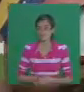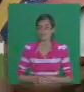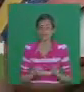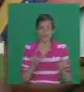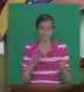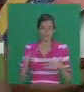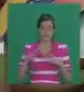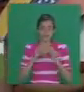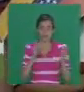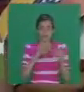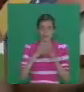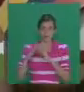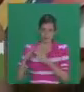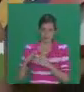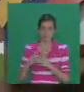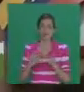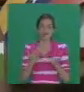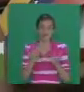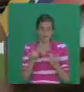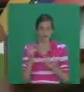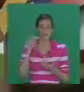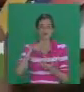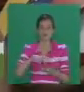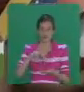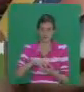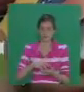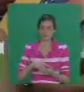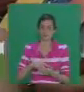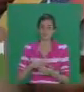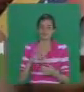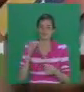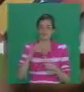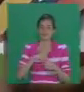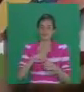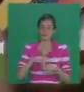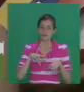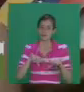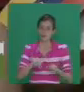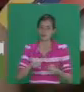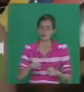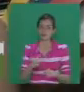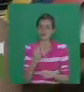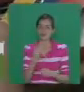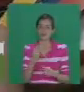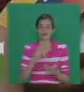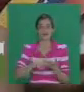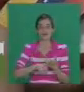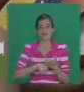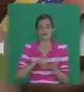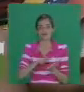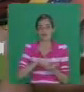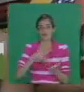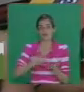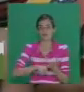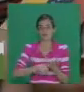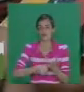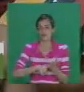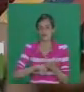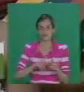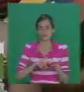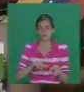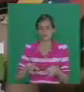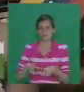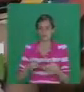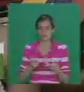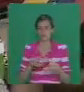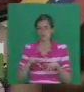invita a toda la comunidad que vengan y participen en el censo, que se censen, que solamente tienen que traer la copia de la cédula